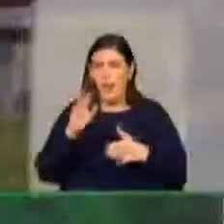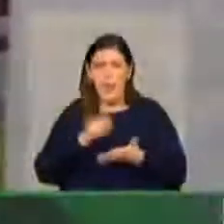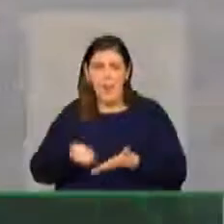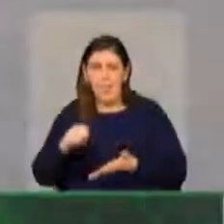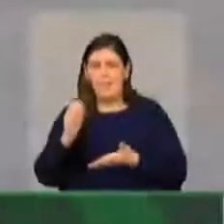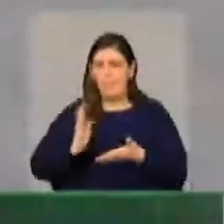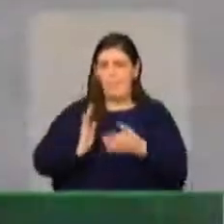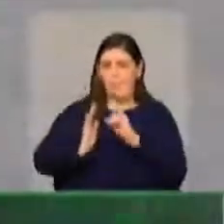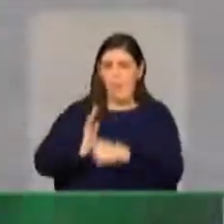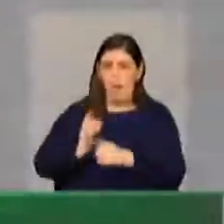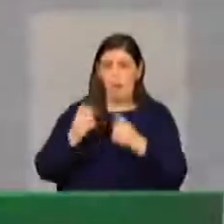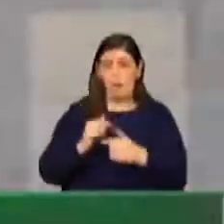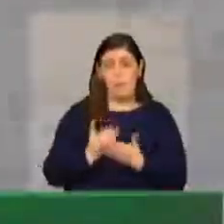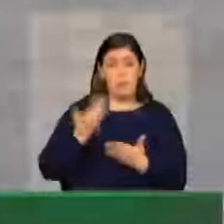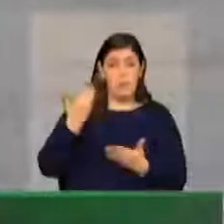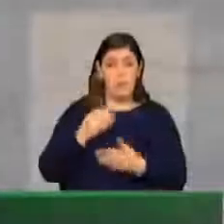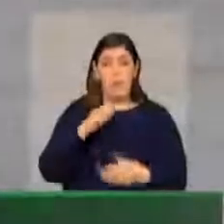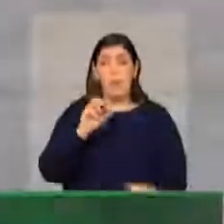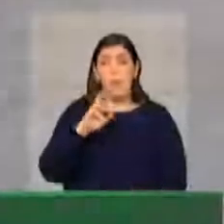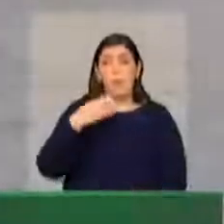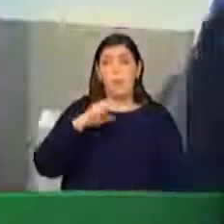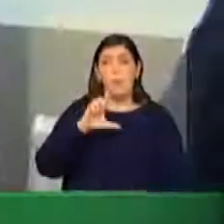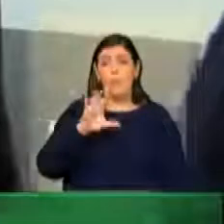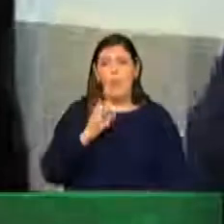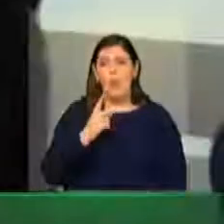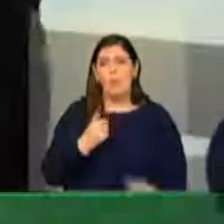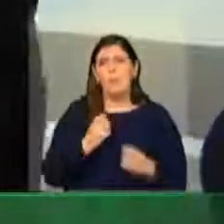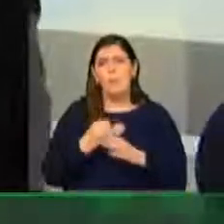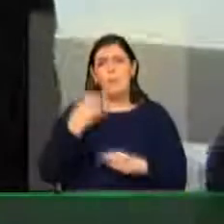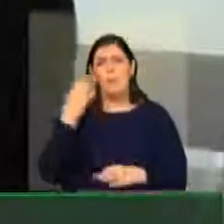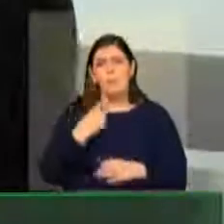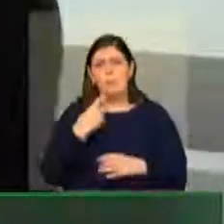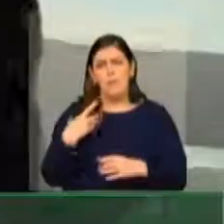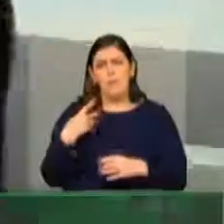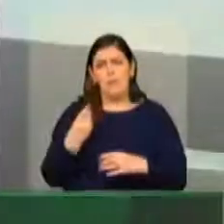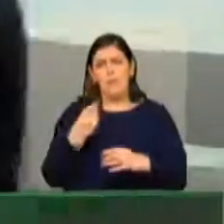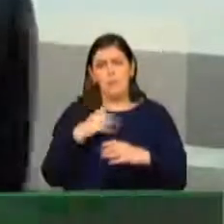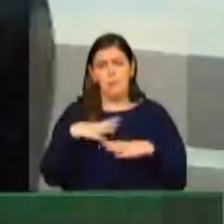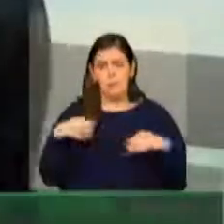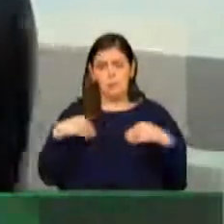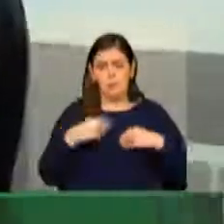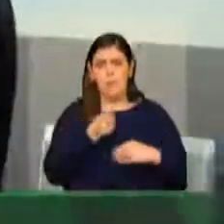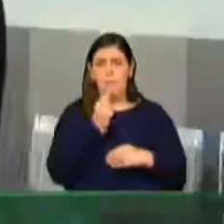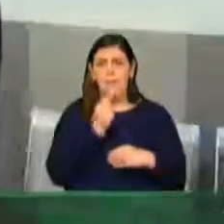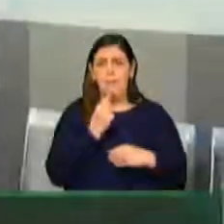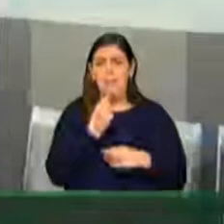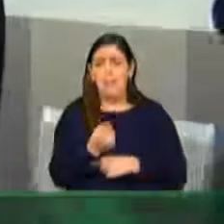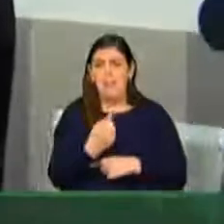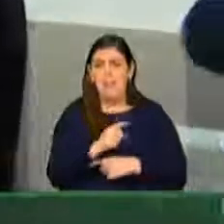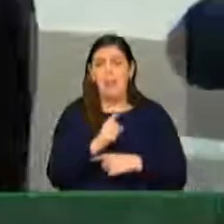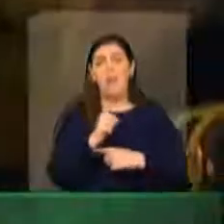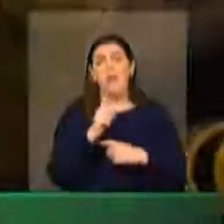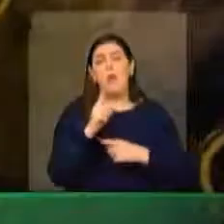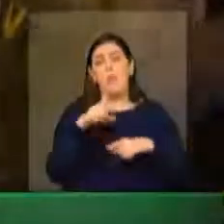La decisión de relevar a Curbelo responde a la necesidad de profesionalizar la dirección de la institución, señalaron autoridades del Ministerio